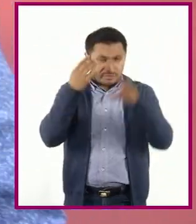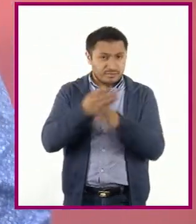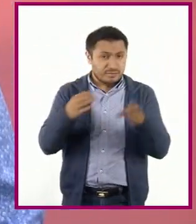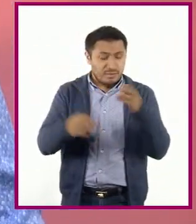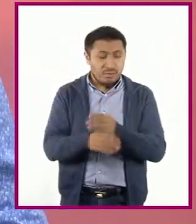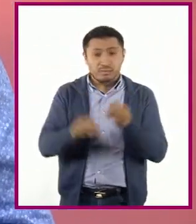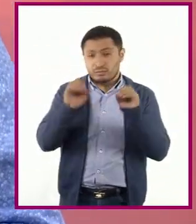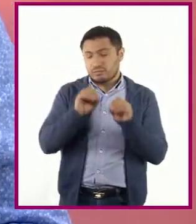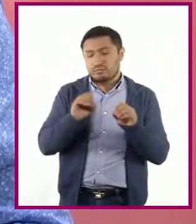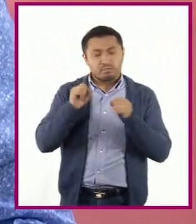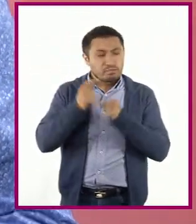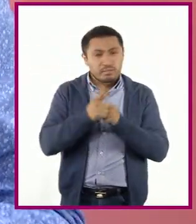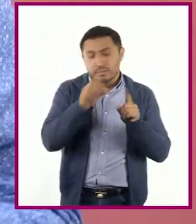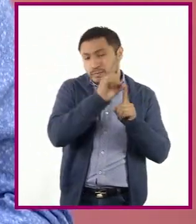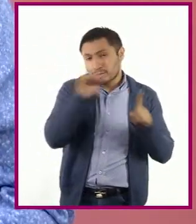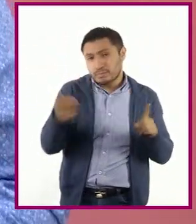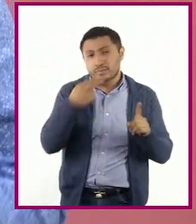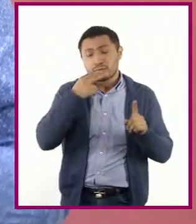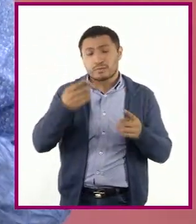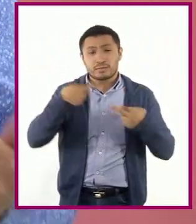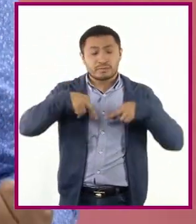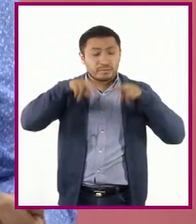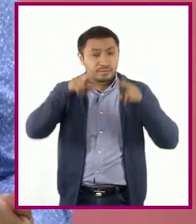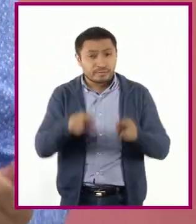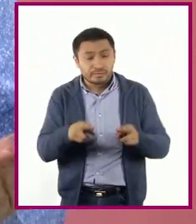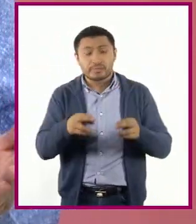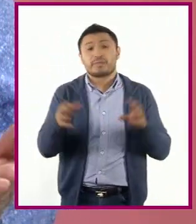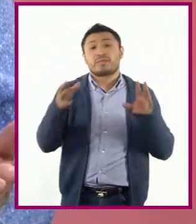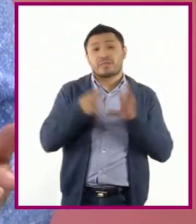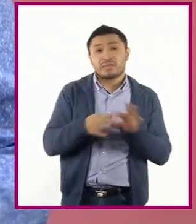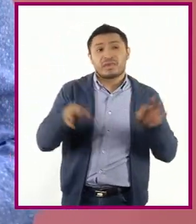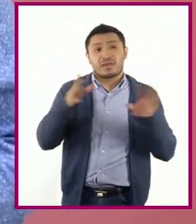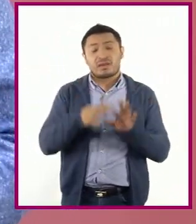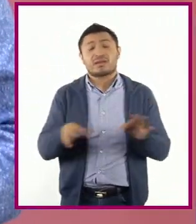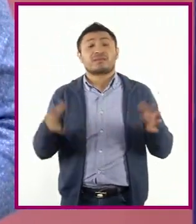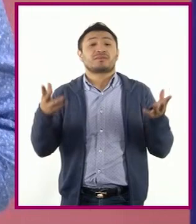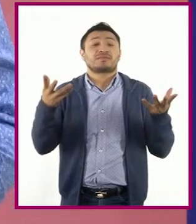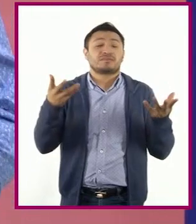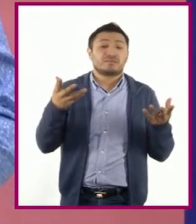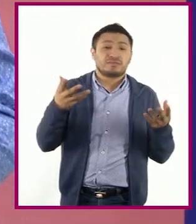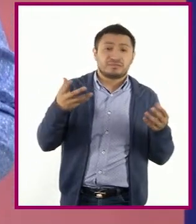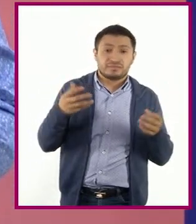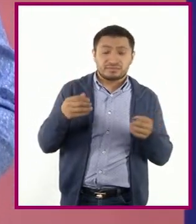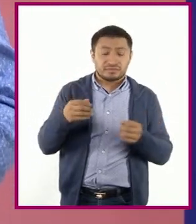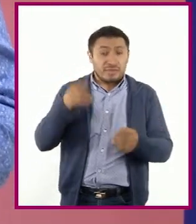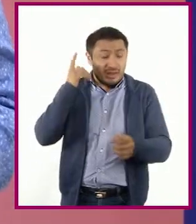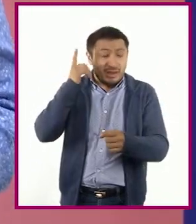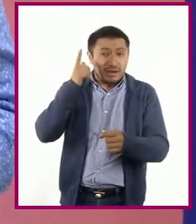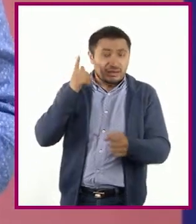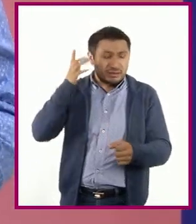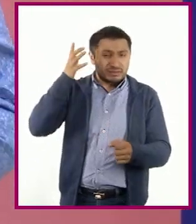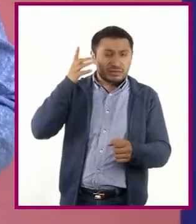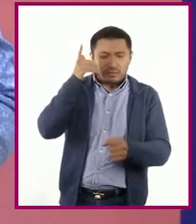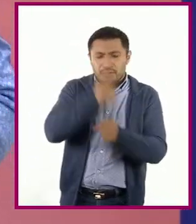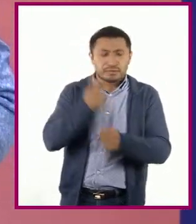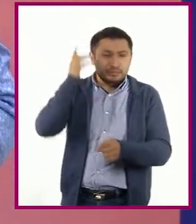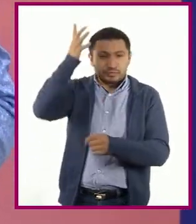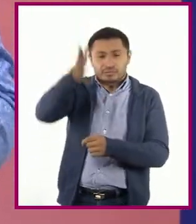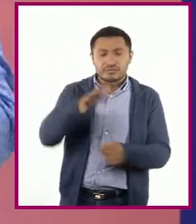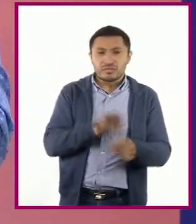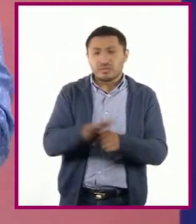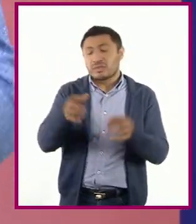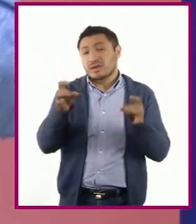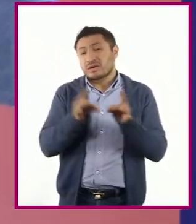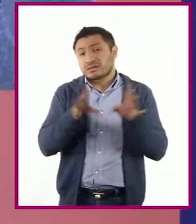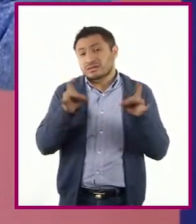o proceso que se usa para representar, describir, explicar y predecir el comportamiento de sistemas o